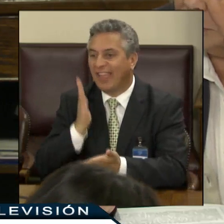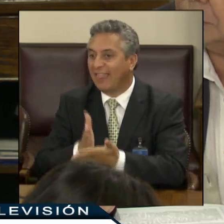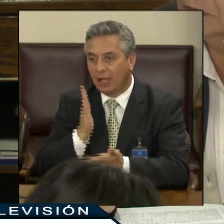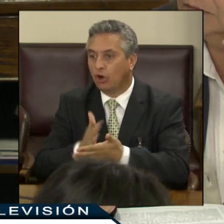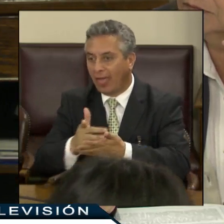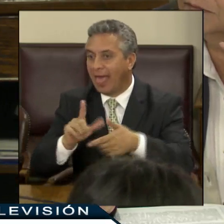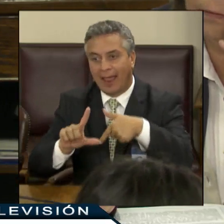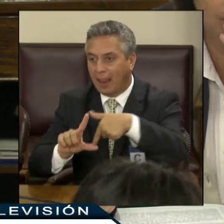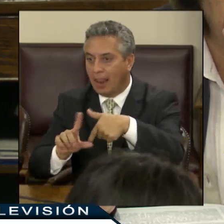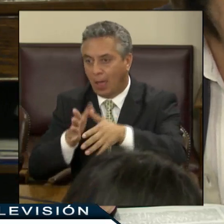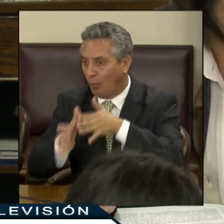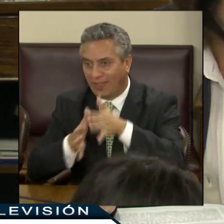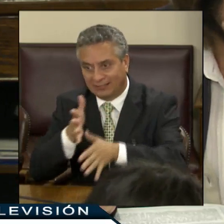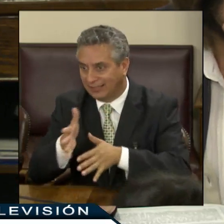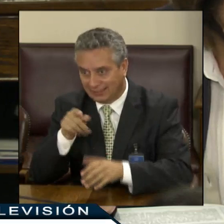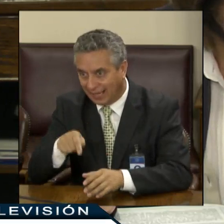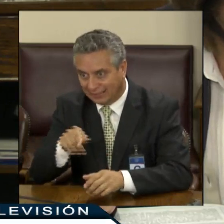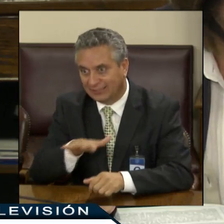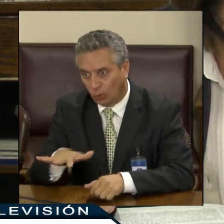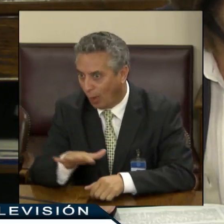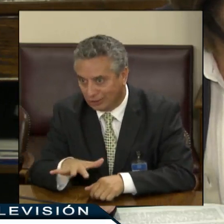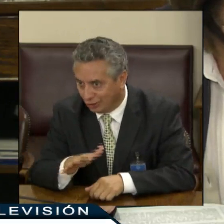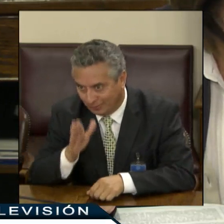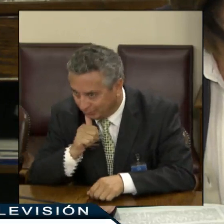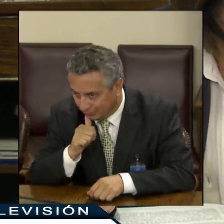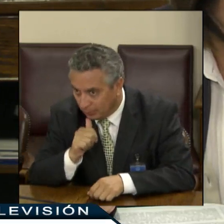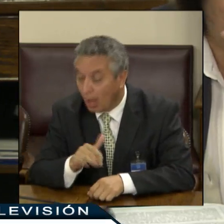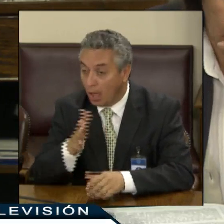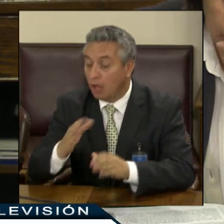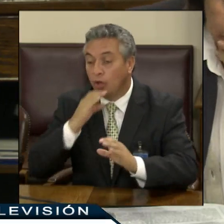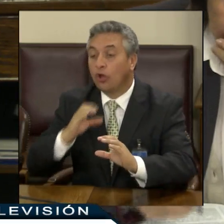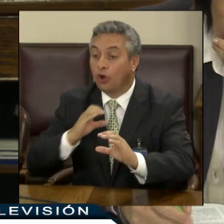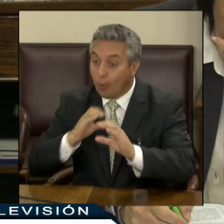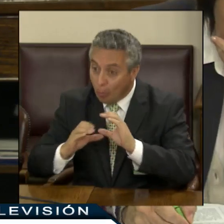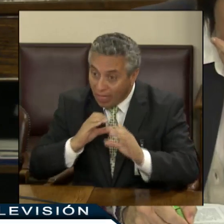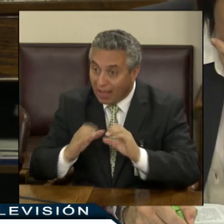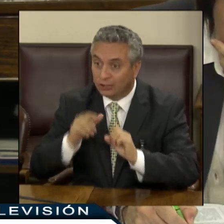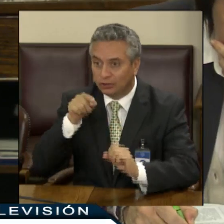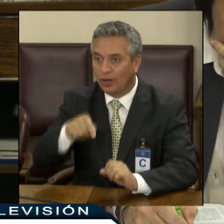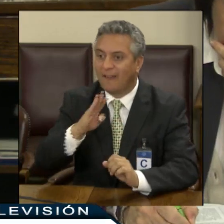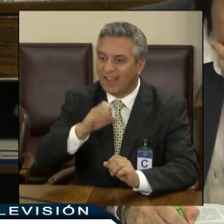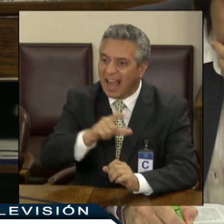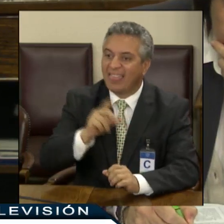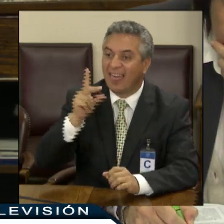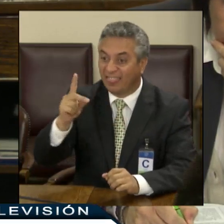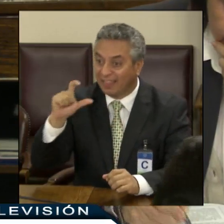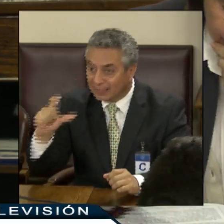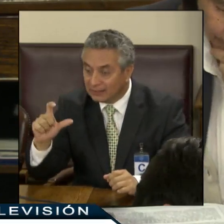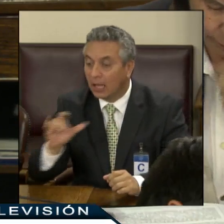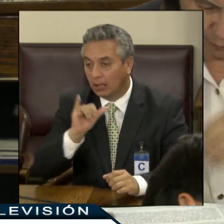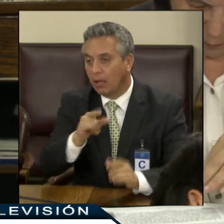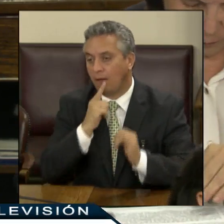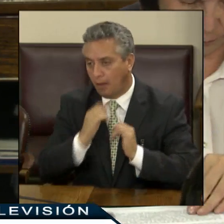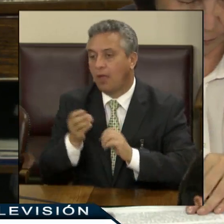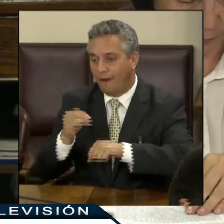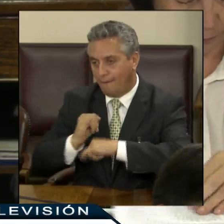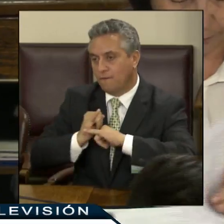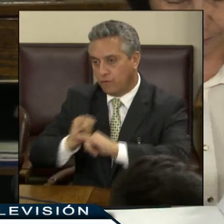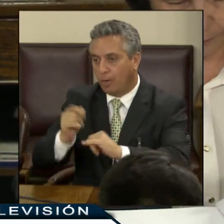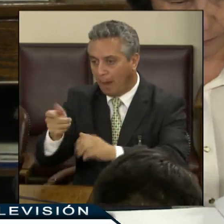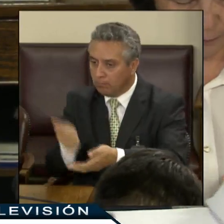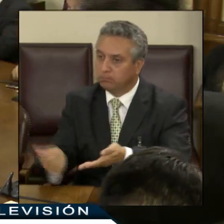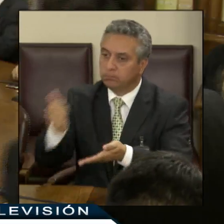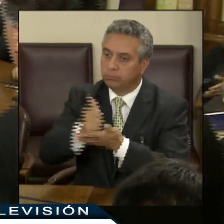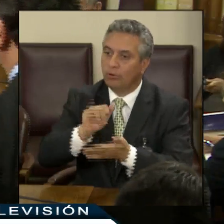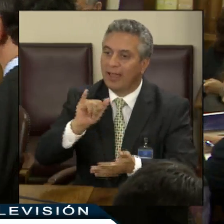lengua de señas en este tipo de situaciones comunicación del jefe de la banca de la Democracia cristiana informando El reemplazo del diputado